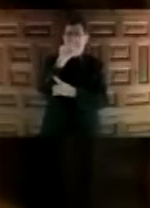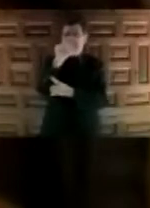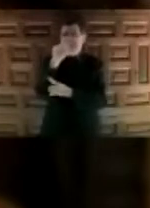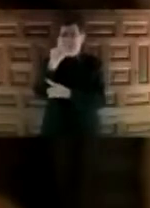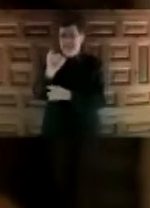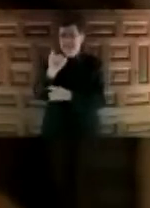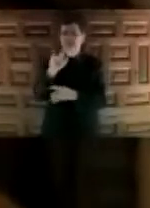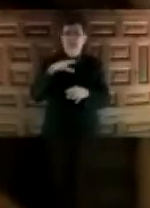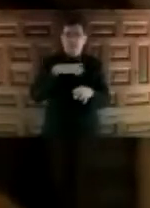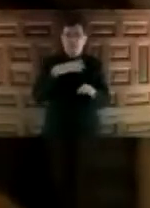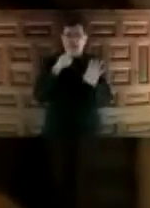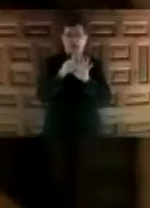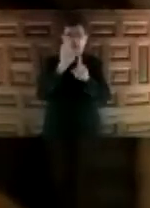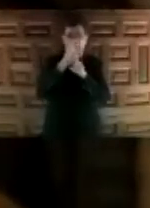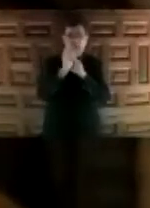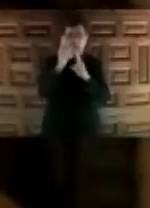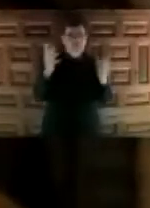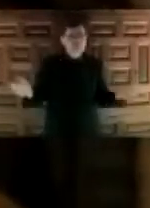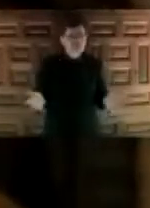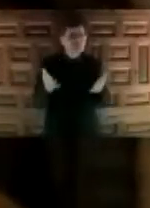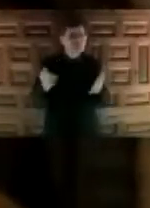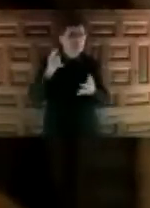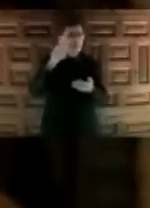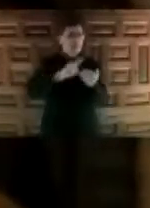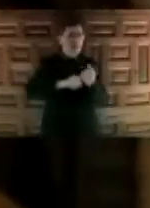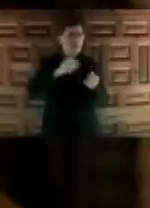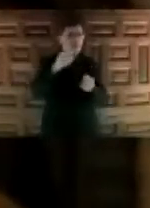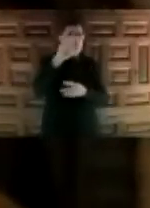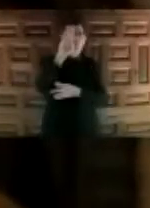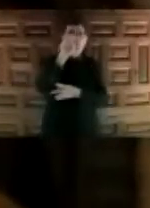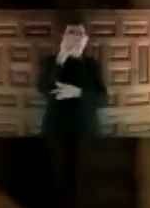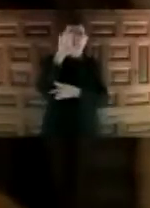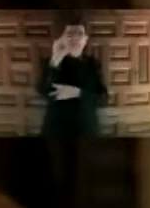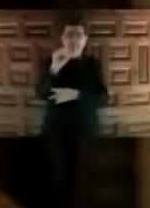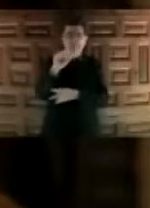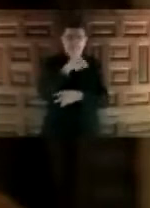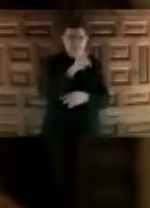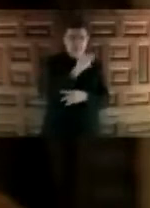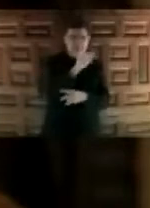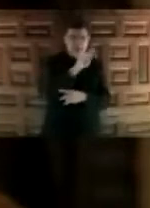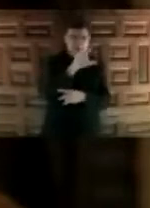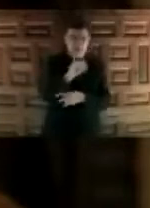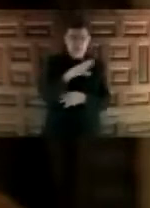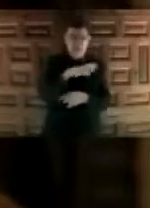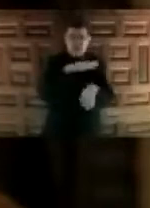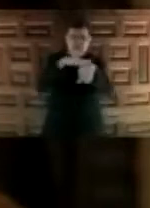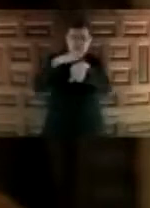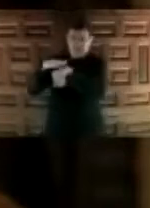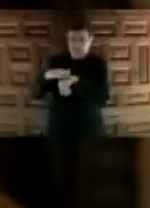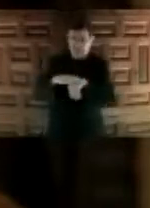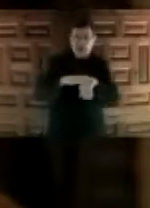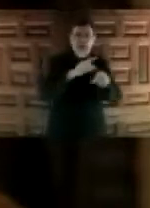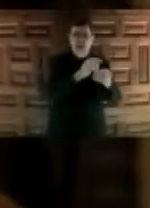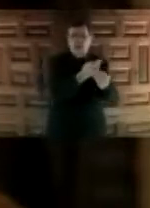recordarlo como promotor de este congreso, cuando él estuvo en la UNESCO, Pablo Latapie hizo un llamado de